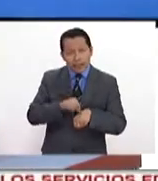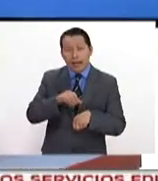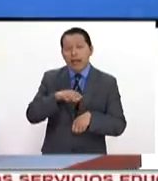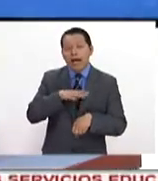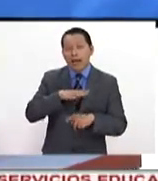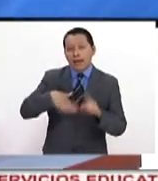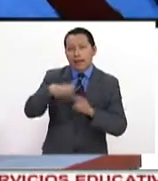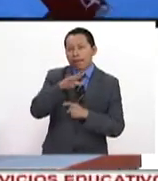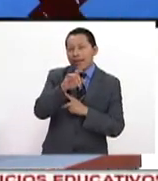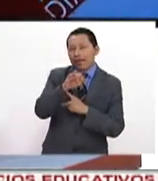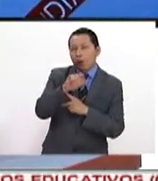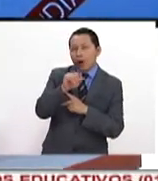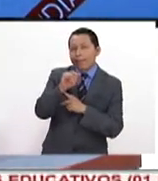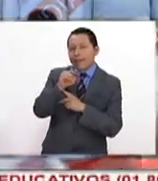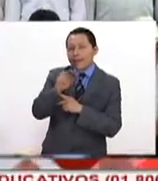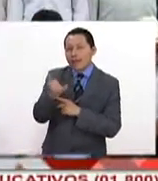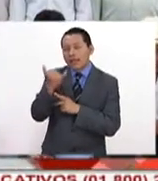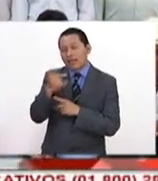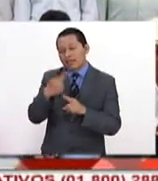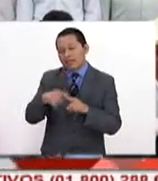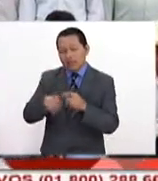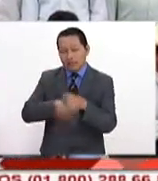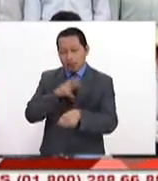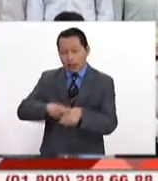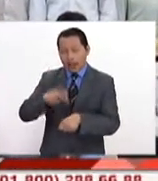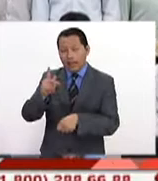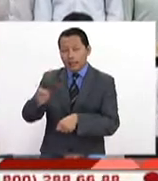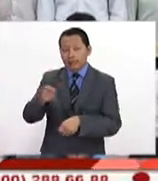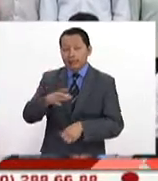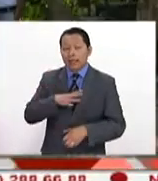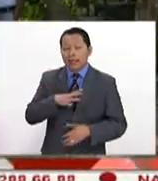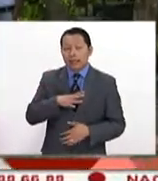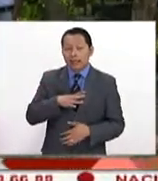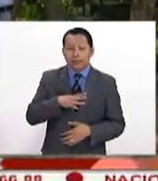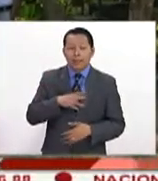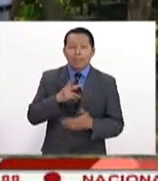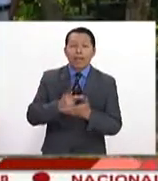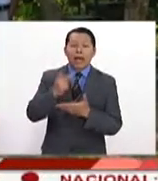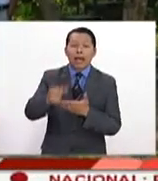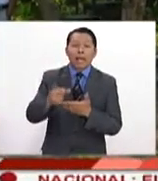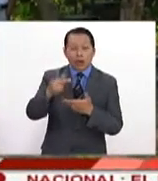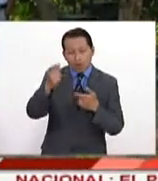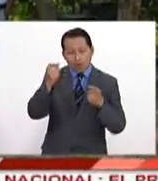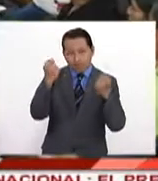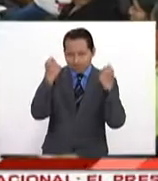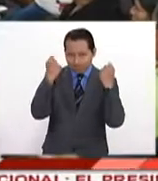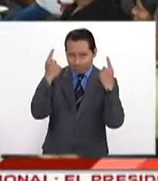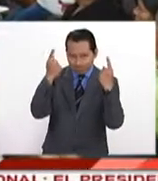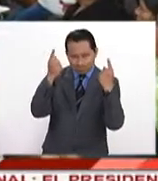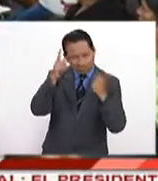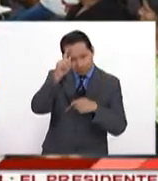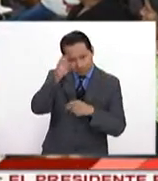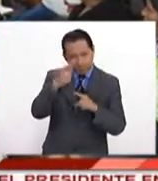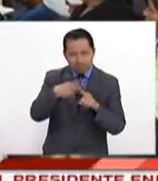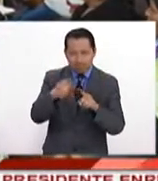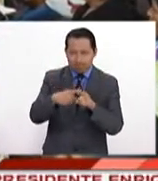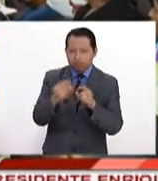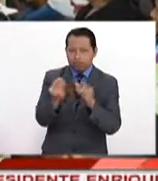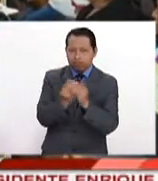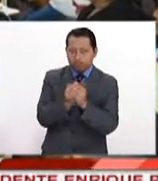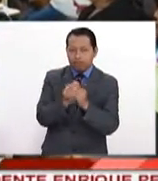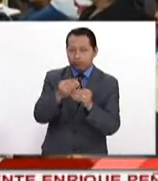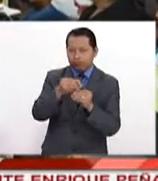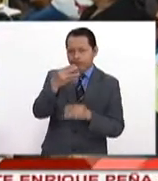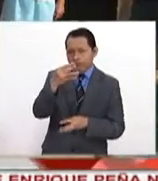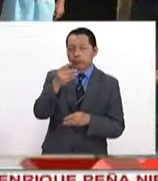de Medio Ambiente y Recursos Naturales entregó del premio al mérito ecológico en sus diferentes categorías. Este